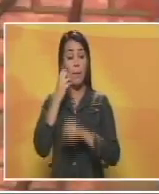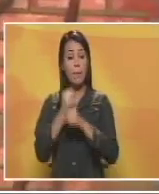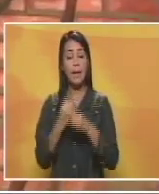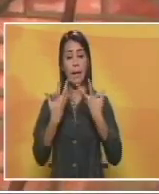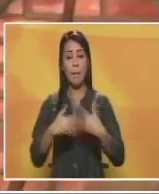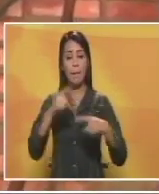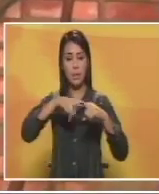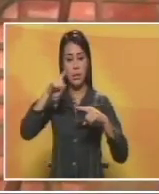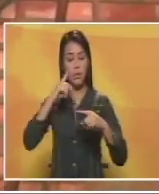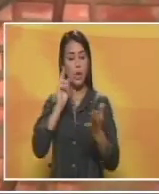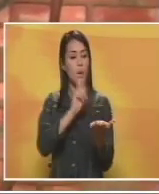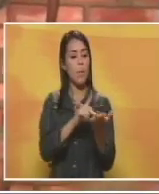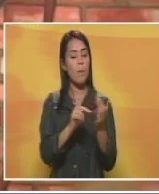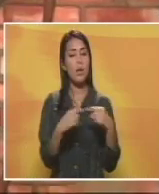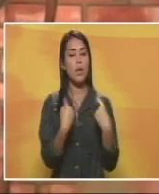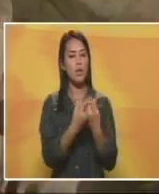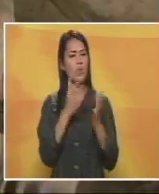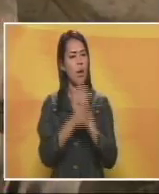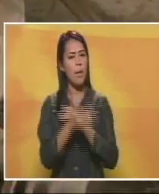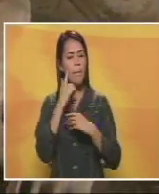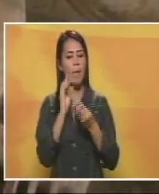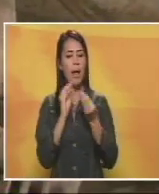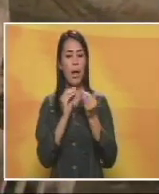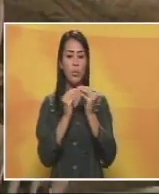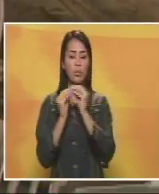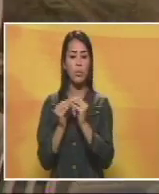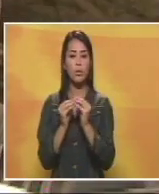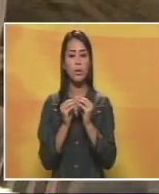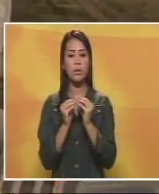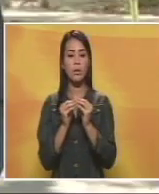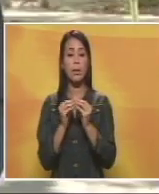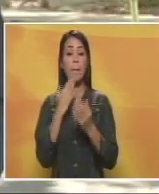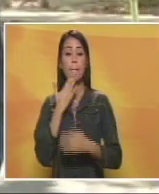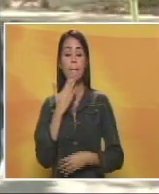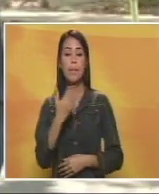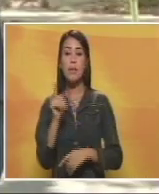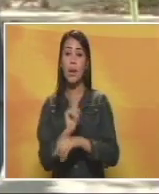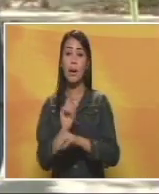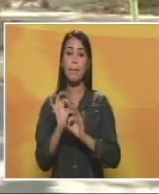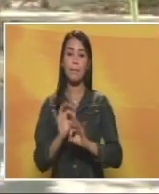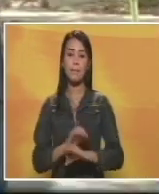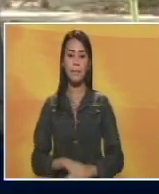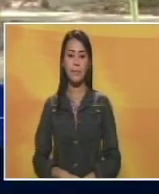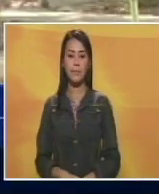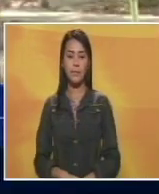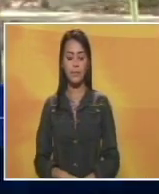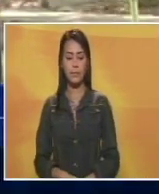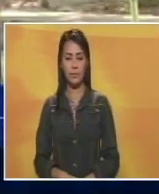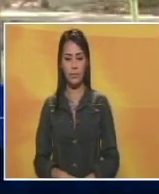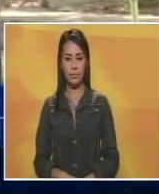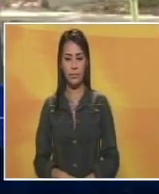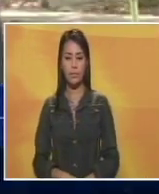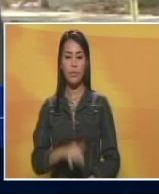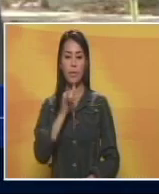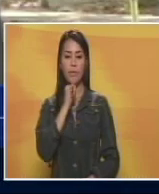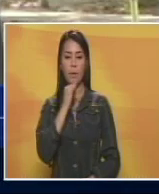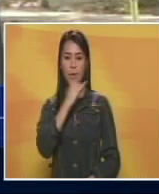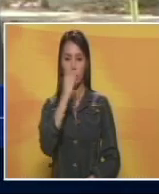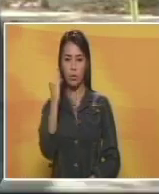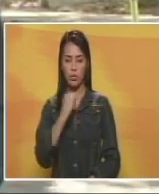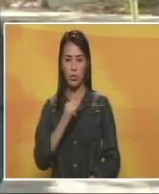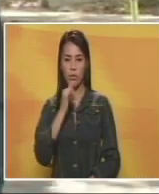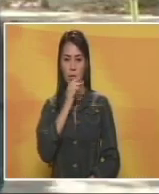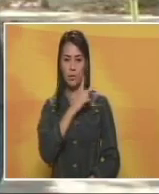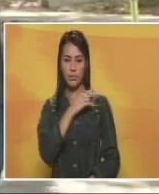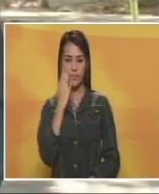gobierno regional acudan a la zona para sustituir el transformador. Piden que sea lo más rápido posible. Es el reporte que podemos ofrecerles a esta